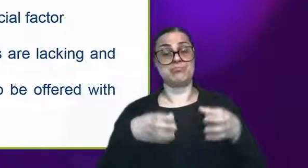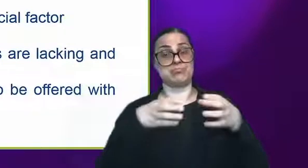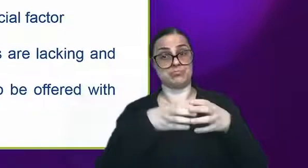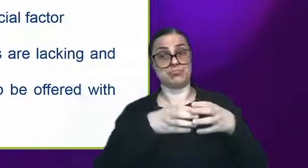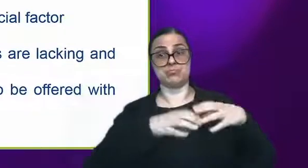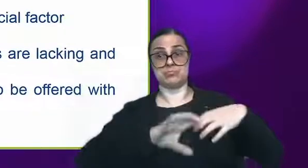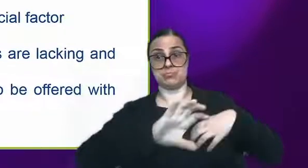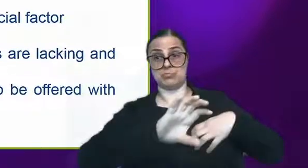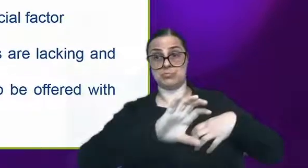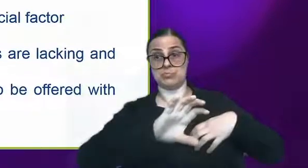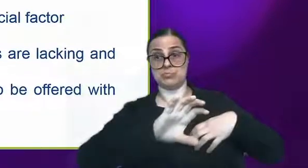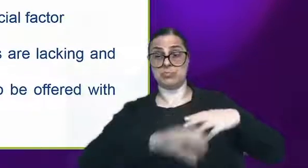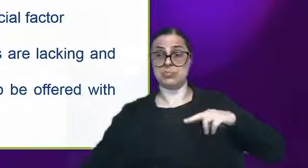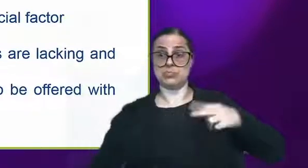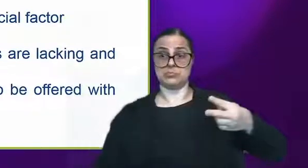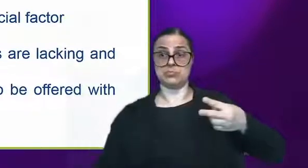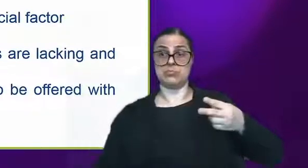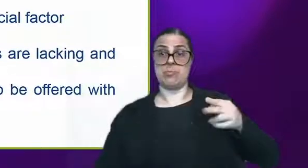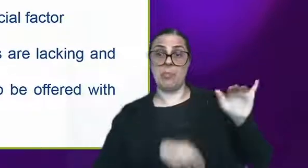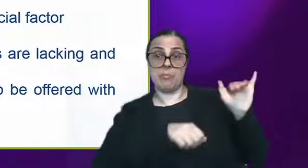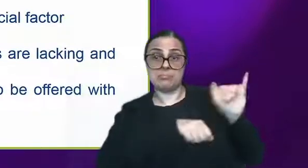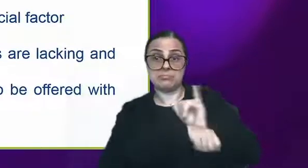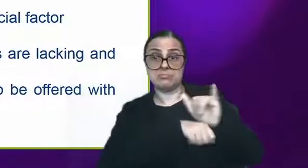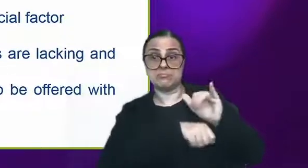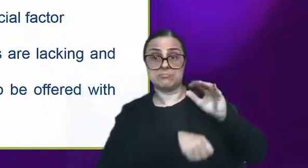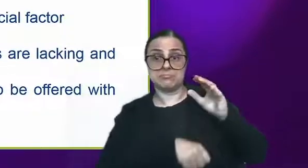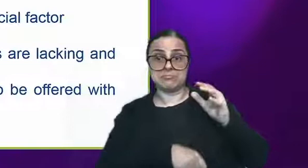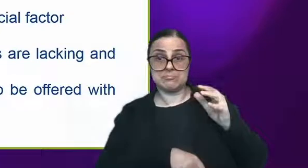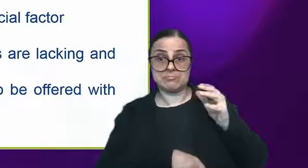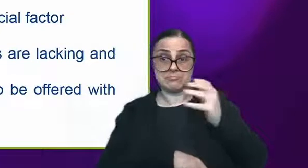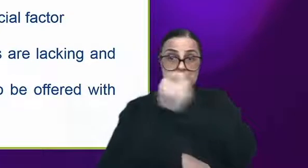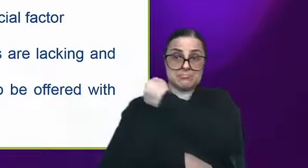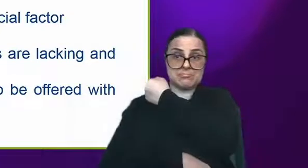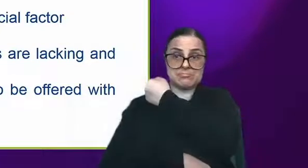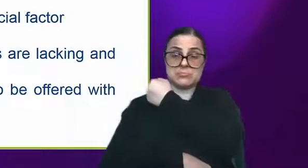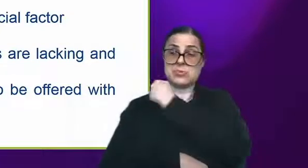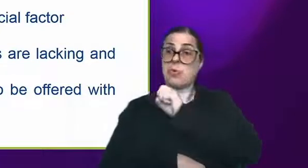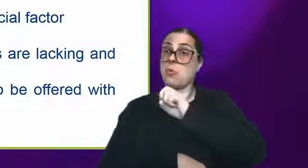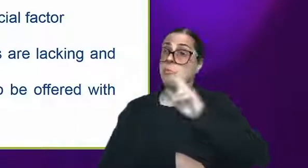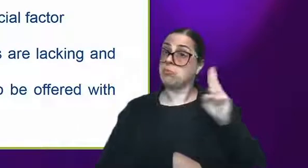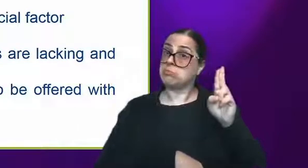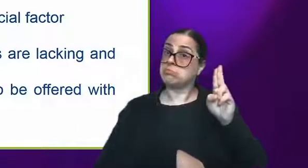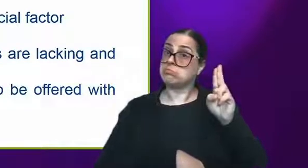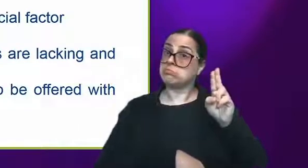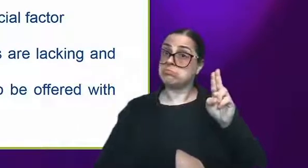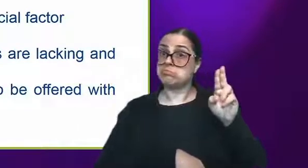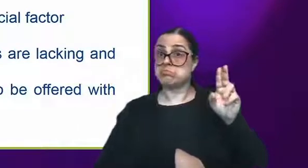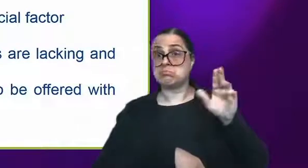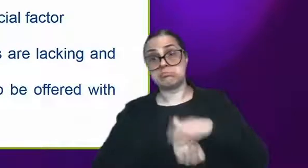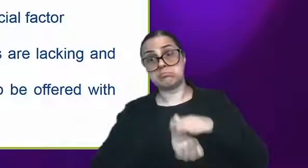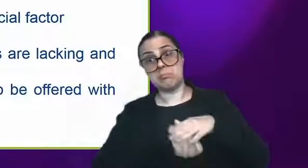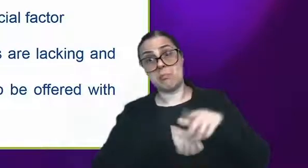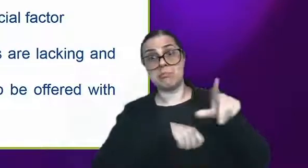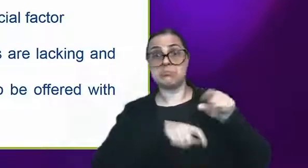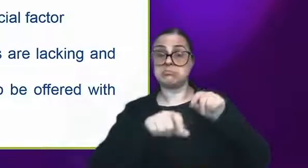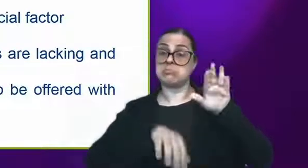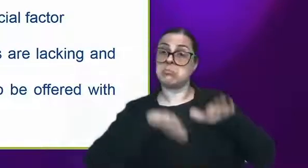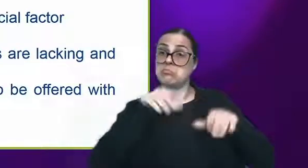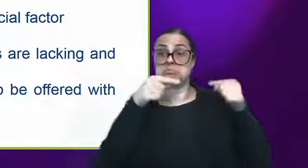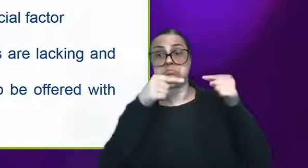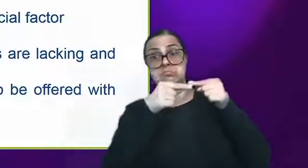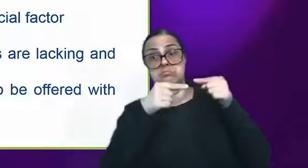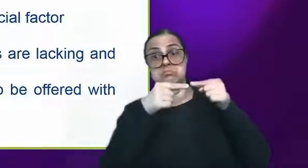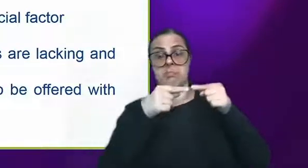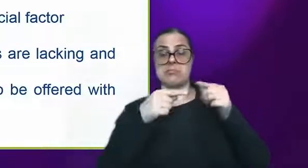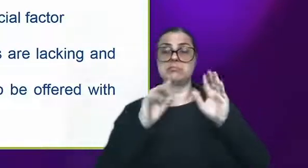más selectiva. No existen, digamos, valores comparables de